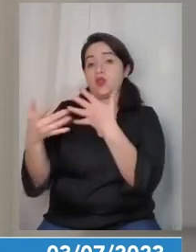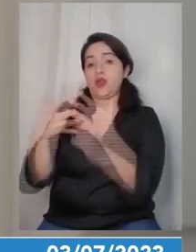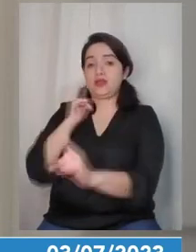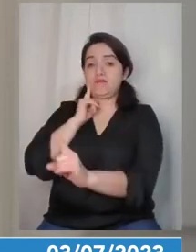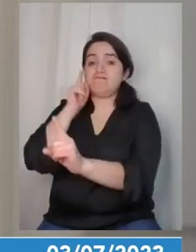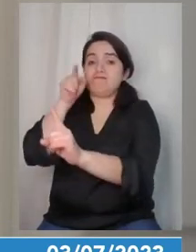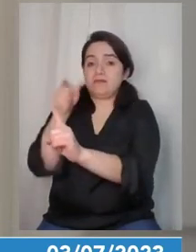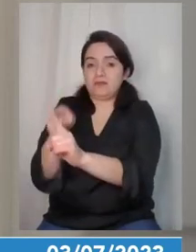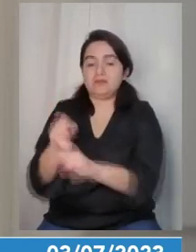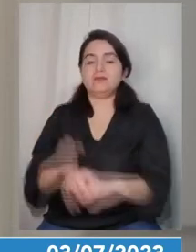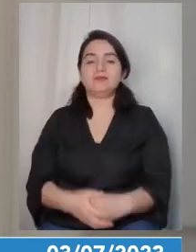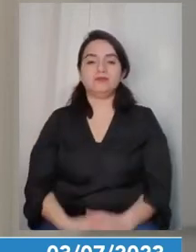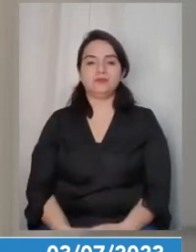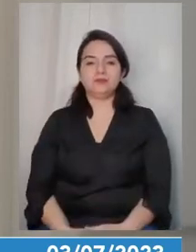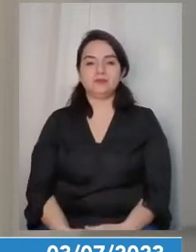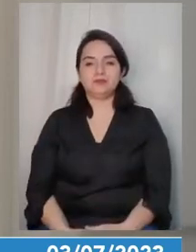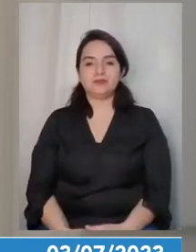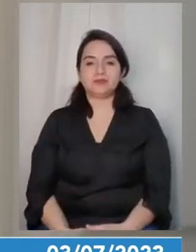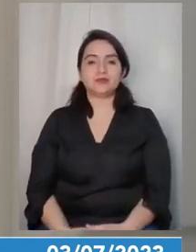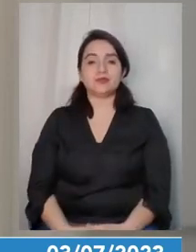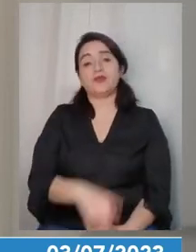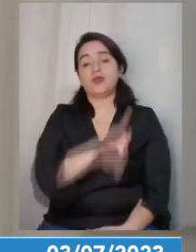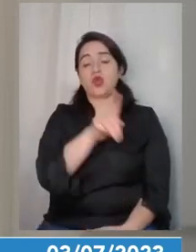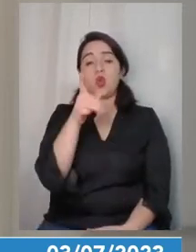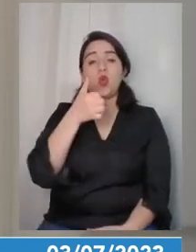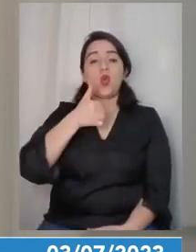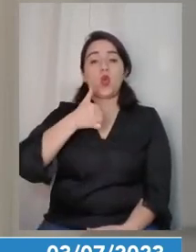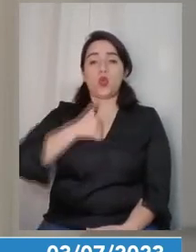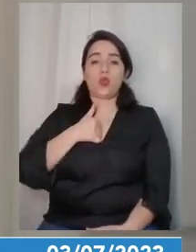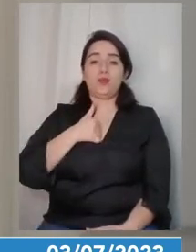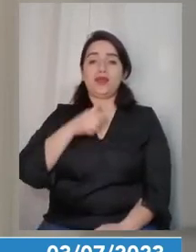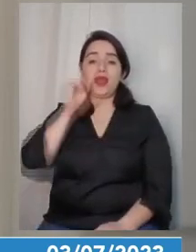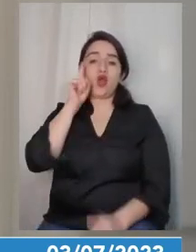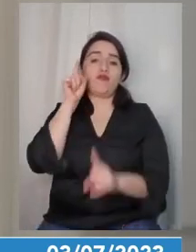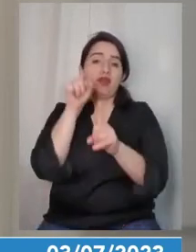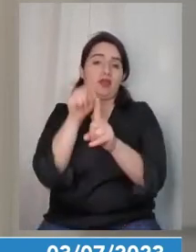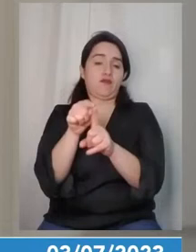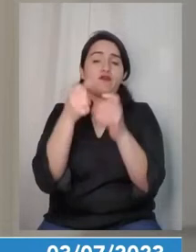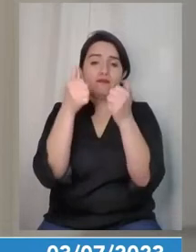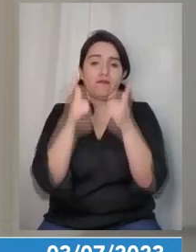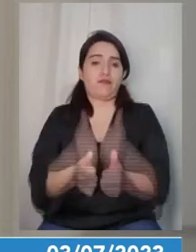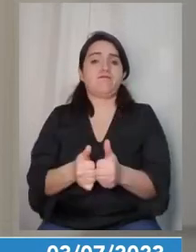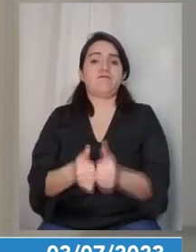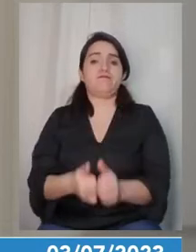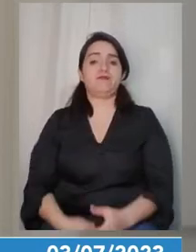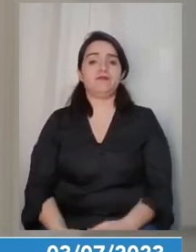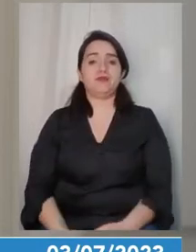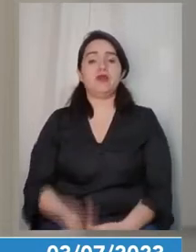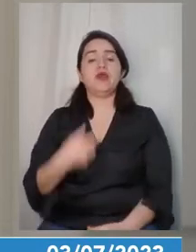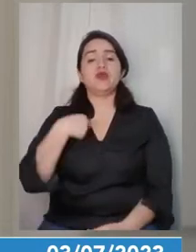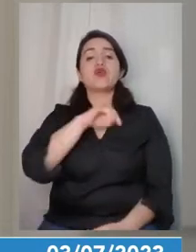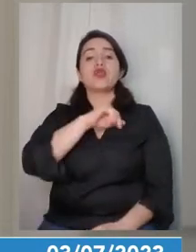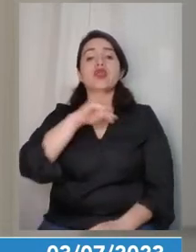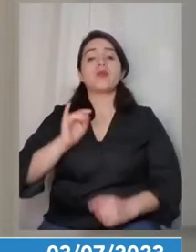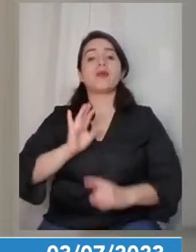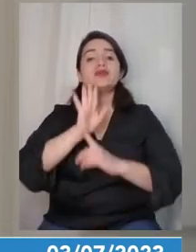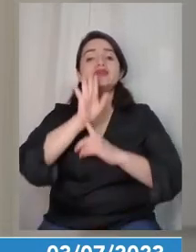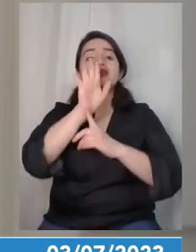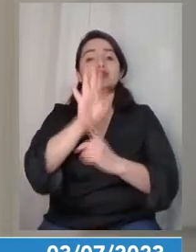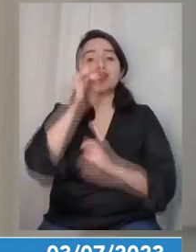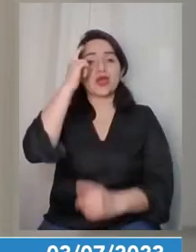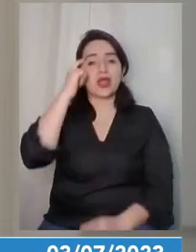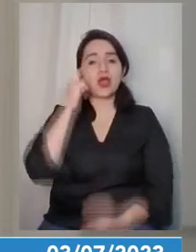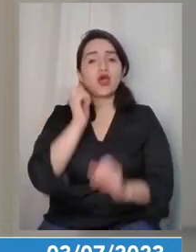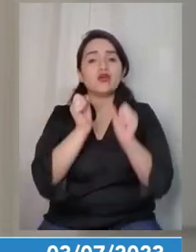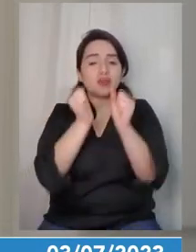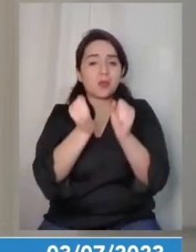Y no cumple, creo yo, su propósito, y ahí yo voy a dejar la presentación, pero creo que se podría, de